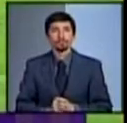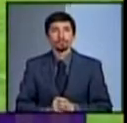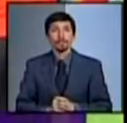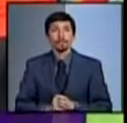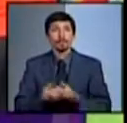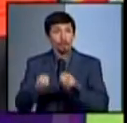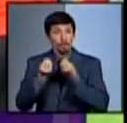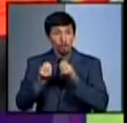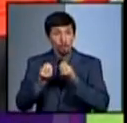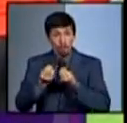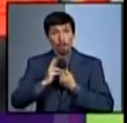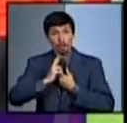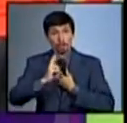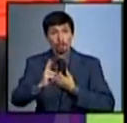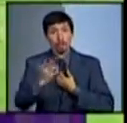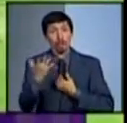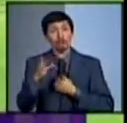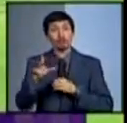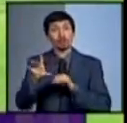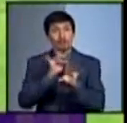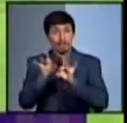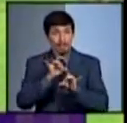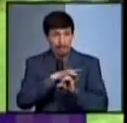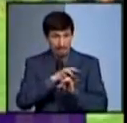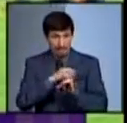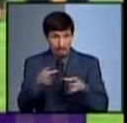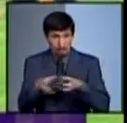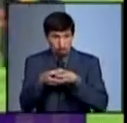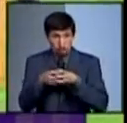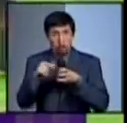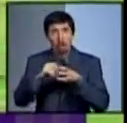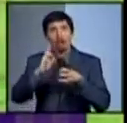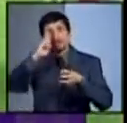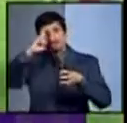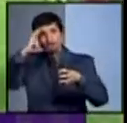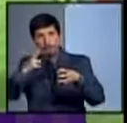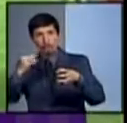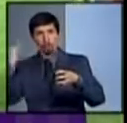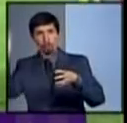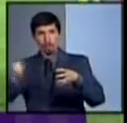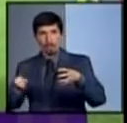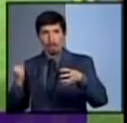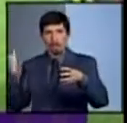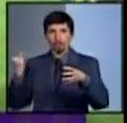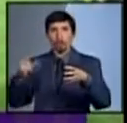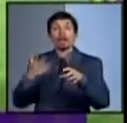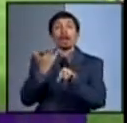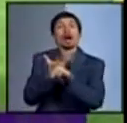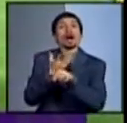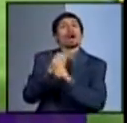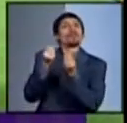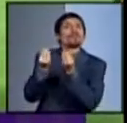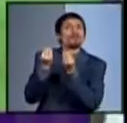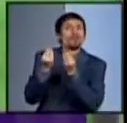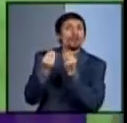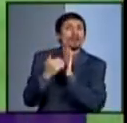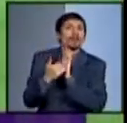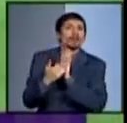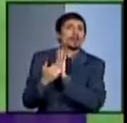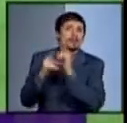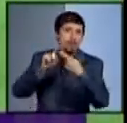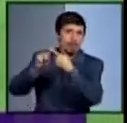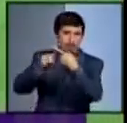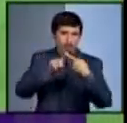Los buenos resultados hicieron que la selección chilena se ganara el respeto internacional tras las excelentes presentaciones en